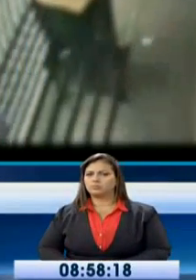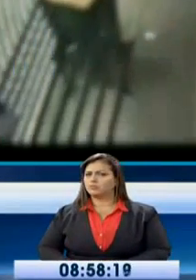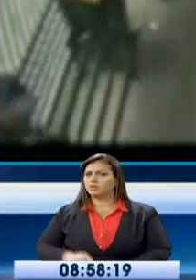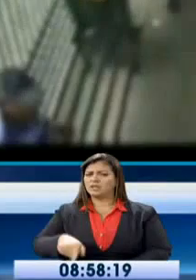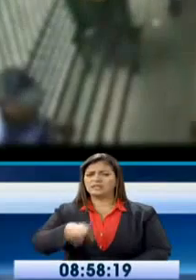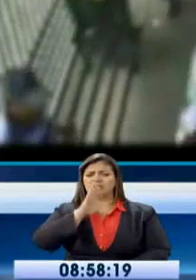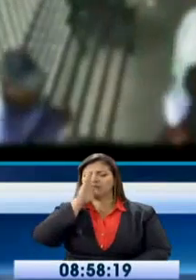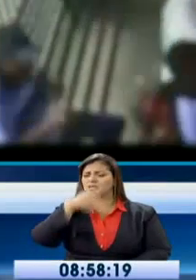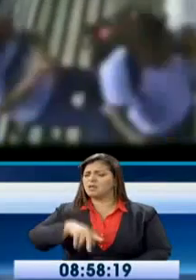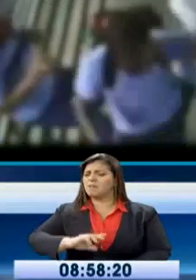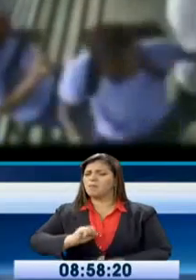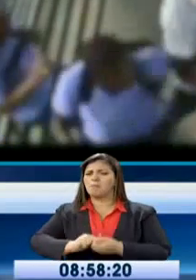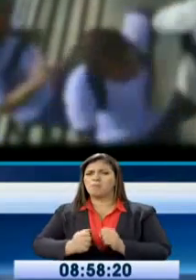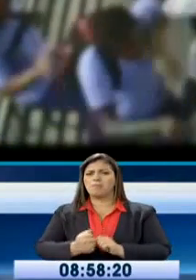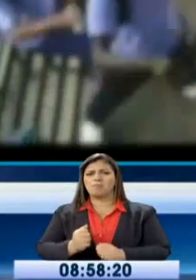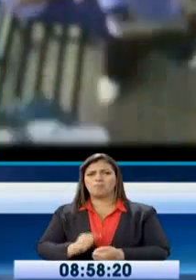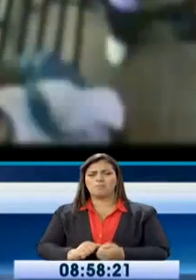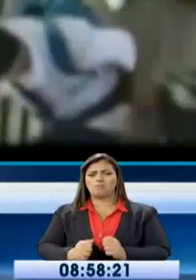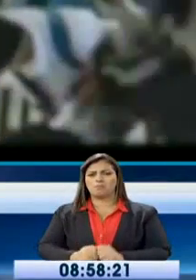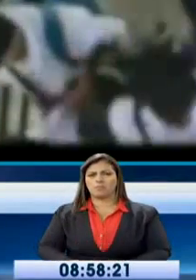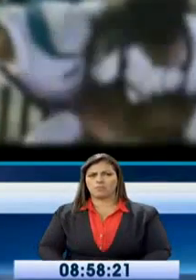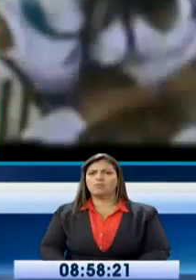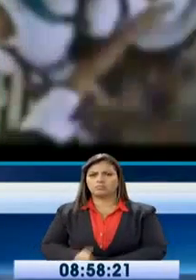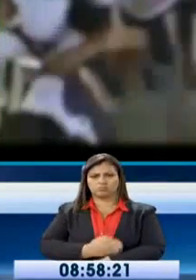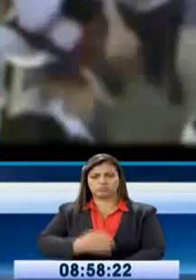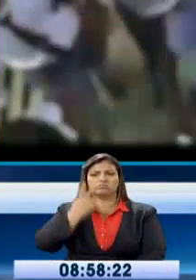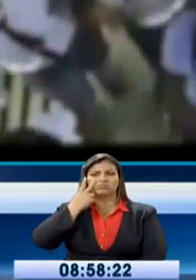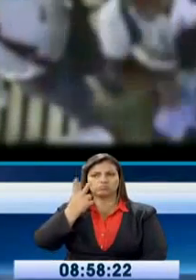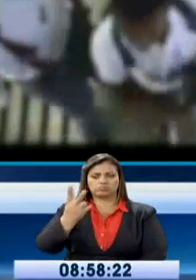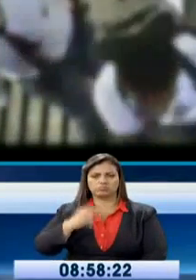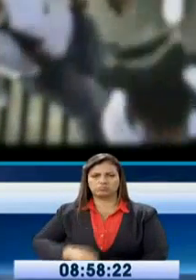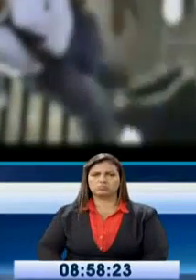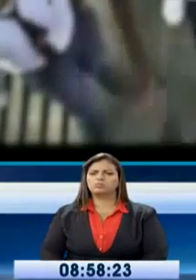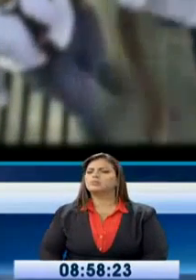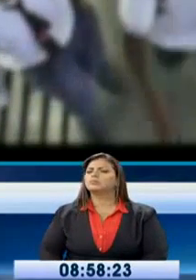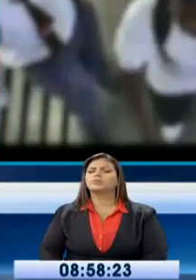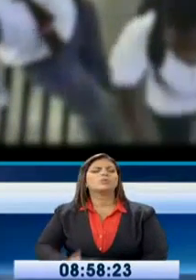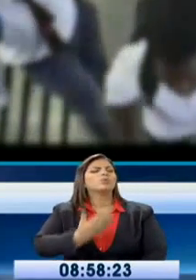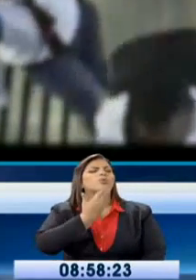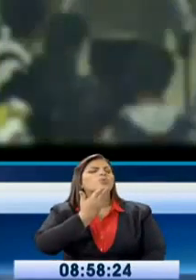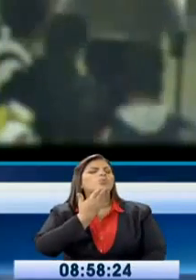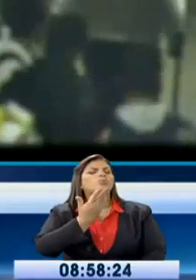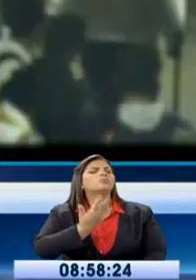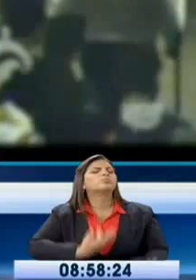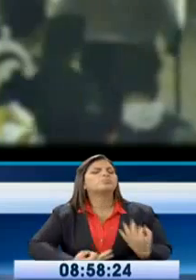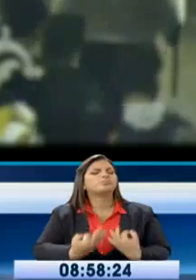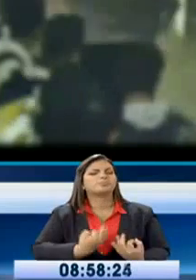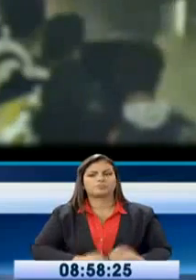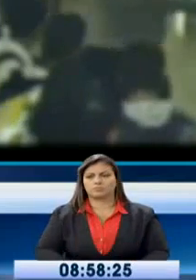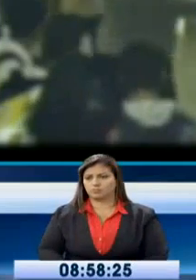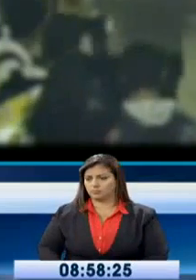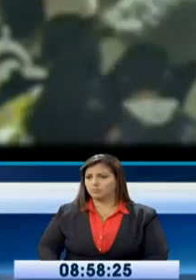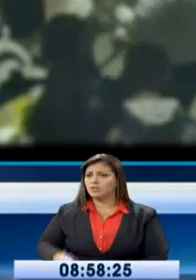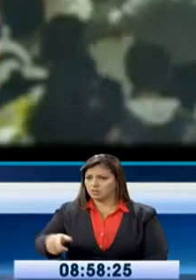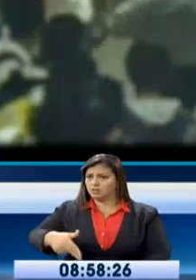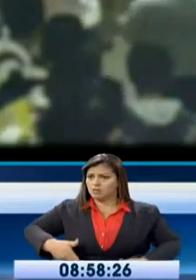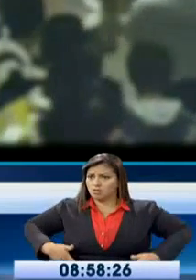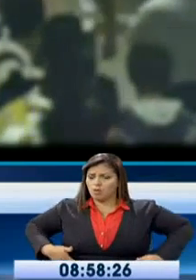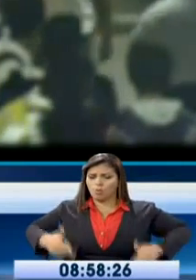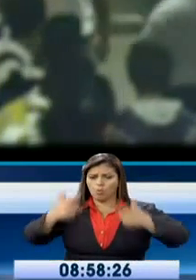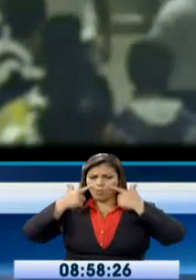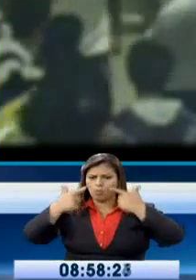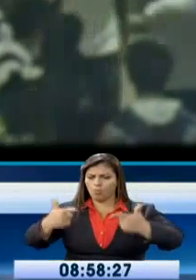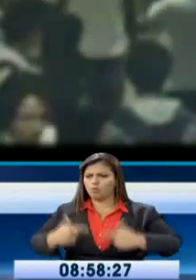Se suben, se bajan, se... ¿Usted ha visto? Sí, yo los he visto. Oye, ¿qué los ha visto hacer? Con los que ellos se trepan, o sea, el guardia está allí y los chicos